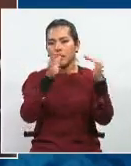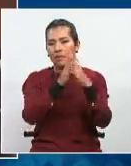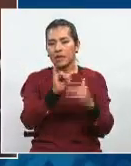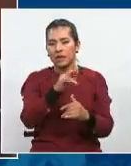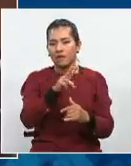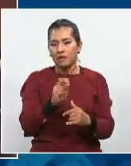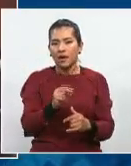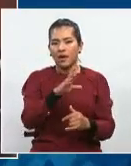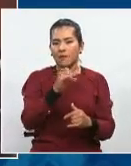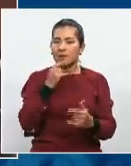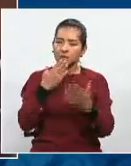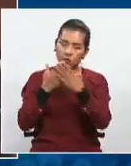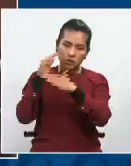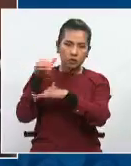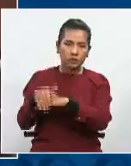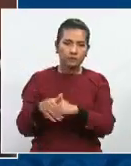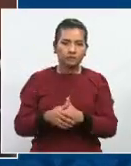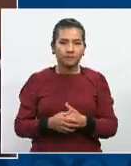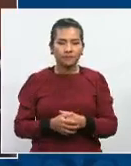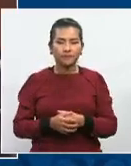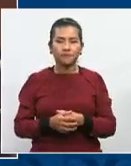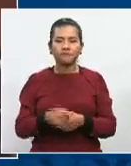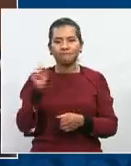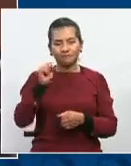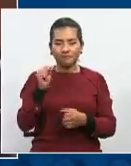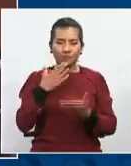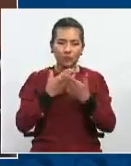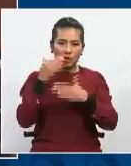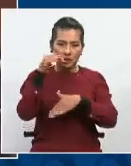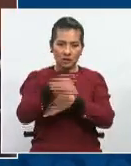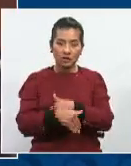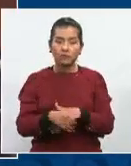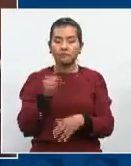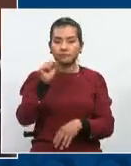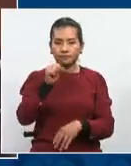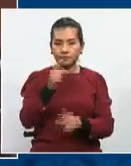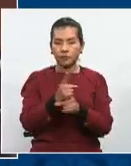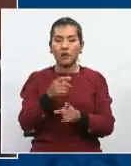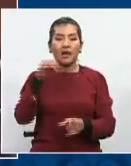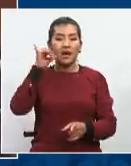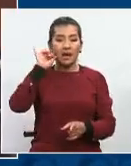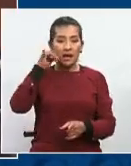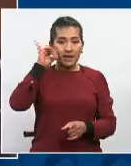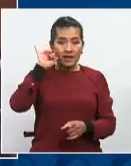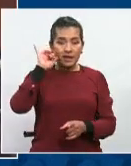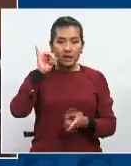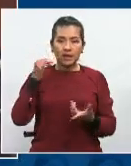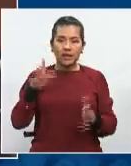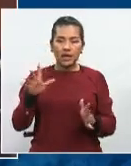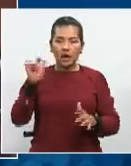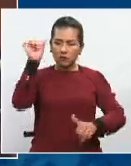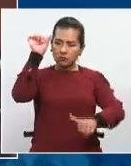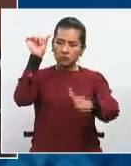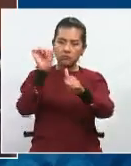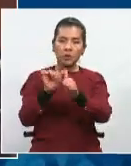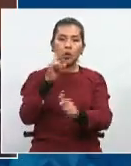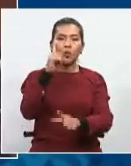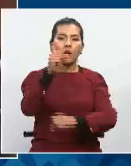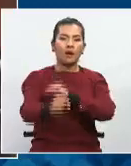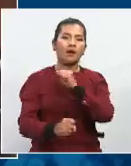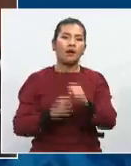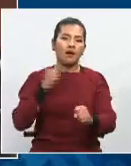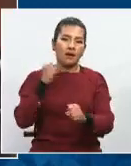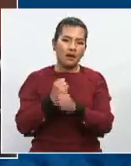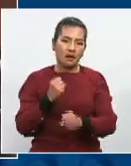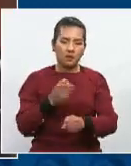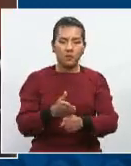noches. Buenas noches, Pedro. Sí, el día de ayer se cumplió un año de presentación